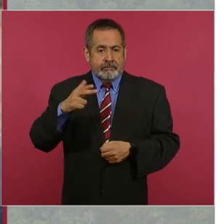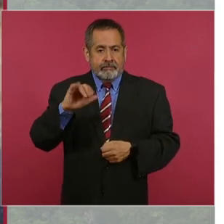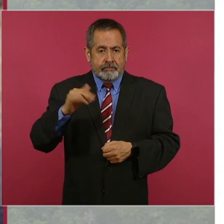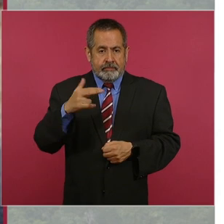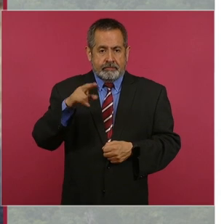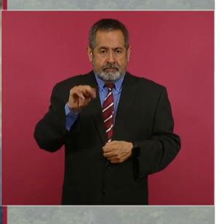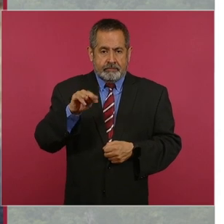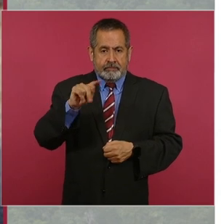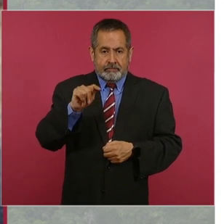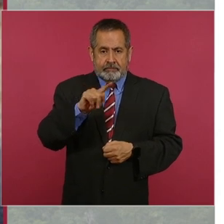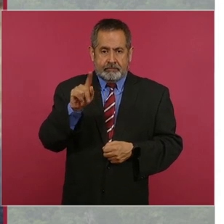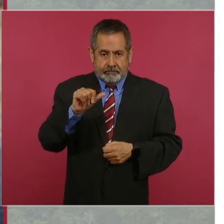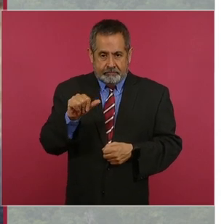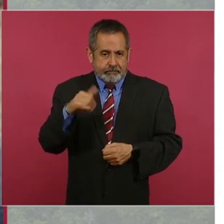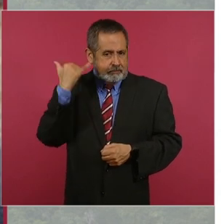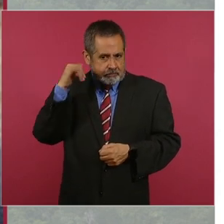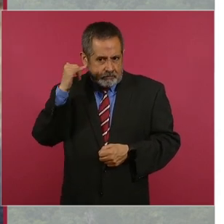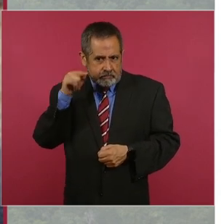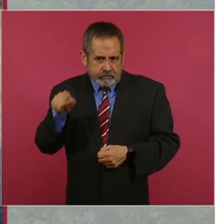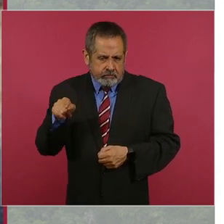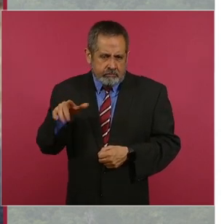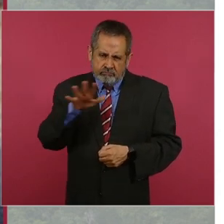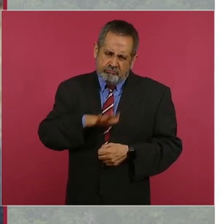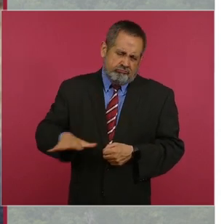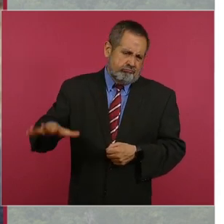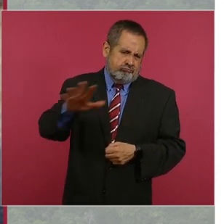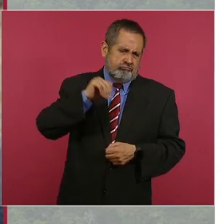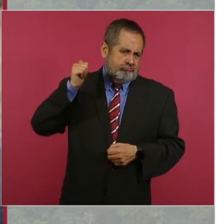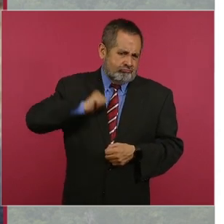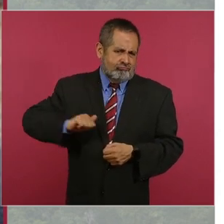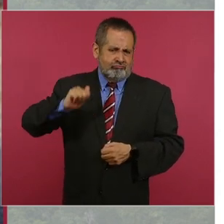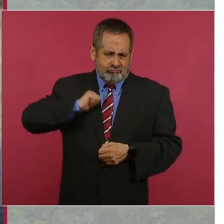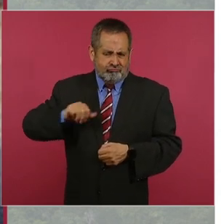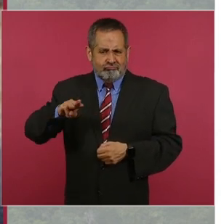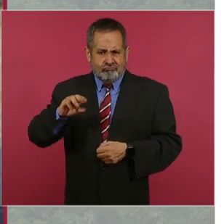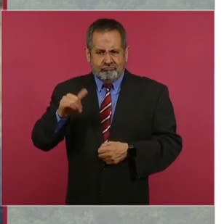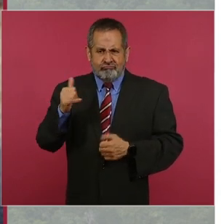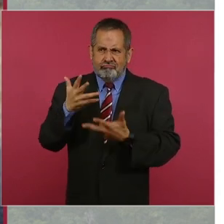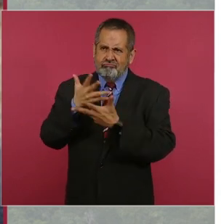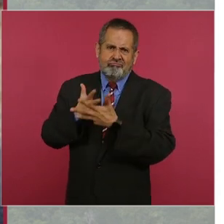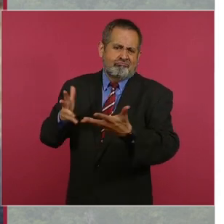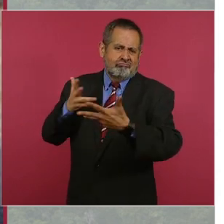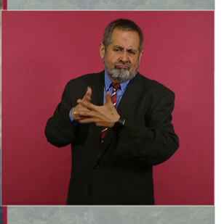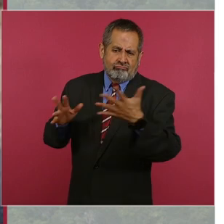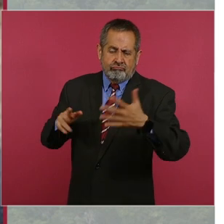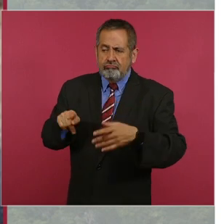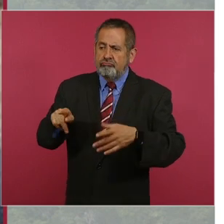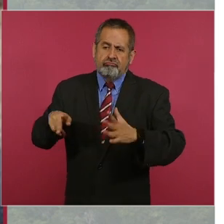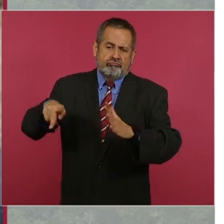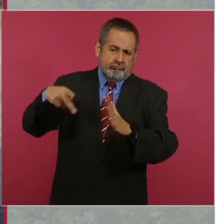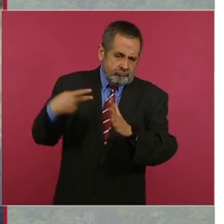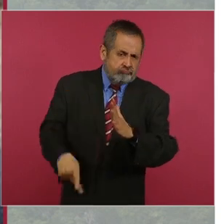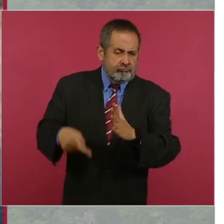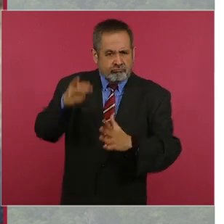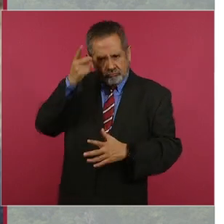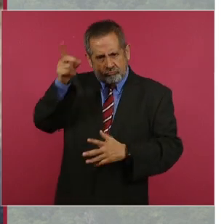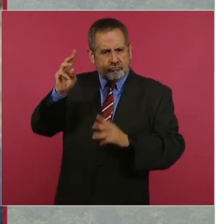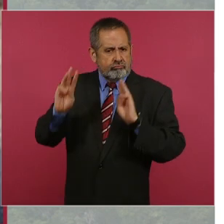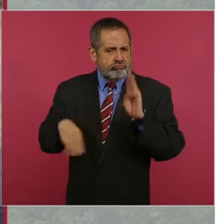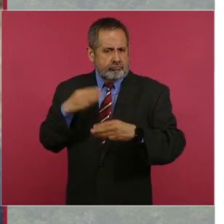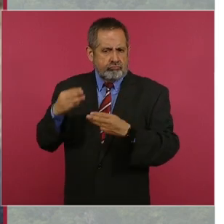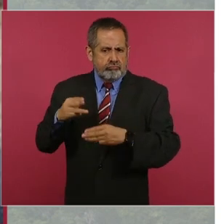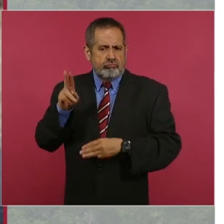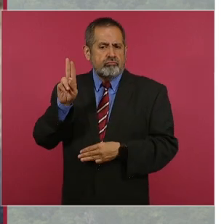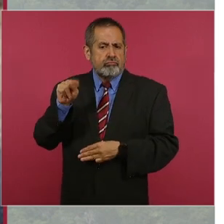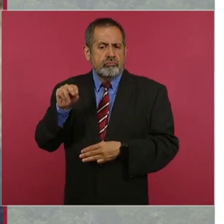Yucatán, esta gran ciudad maya antigua que hoy es patrimonio mundial declarado así